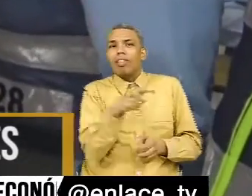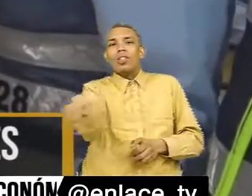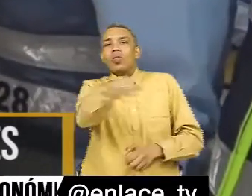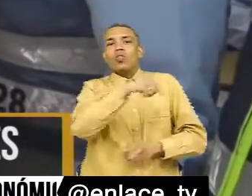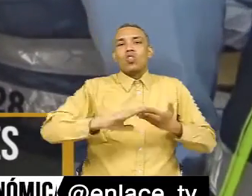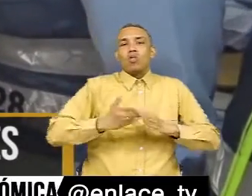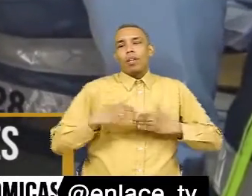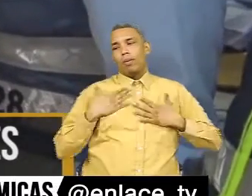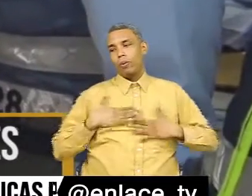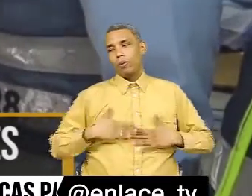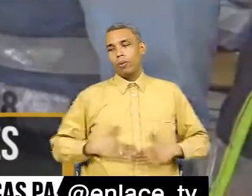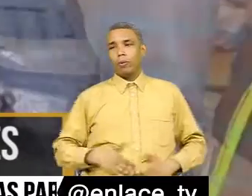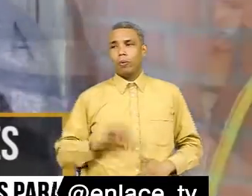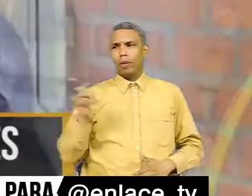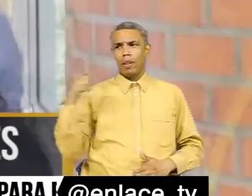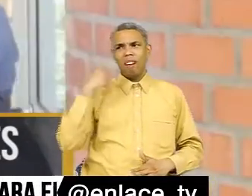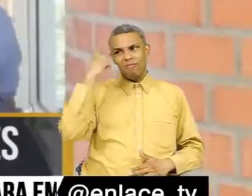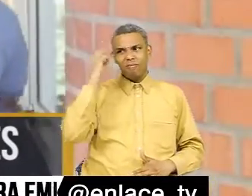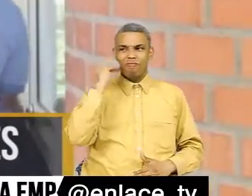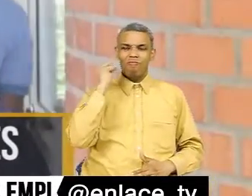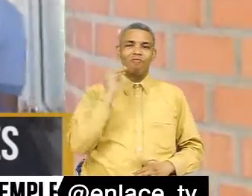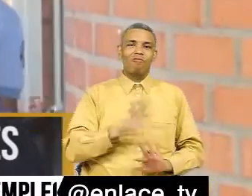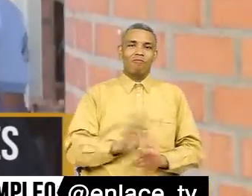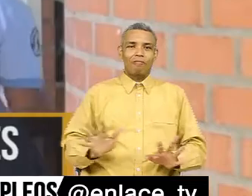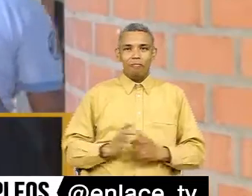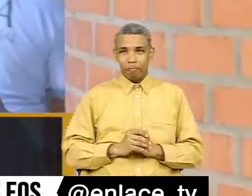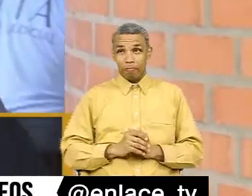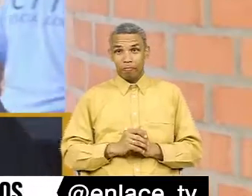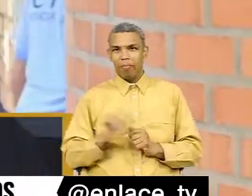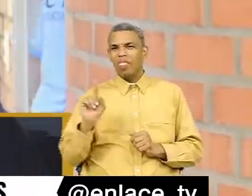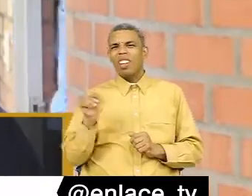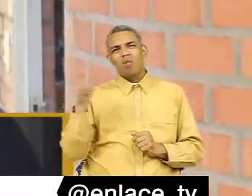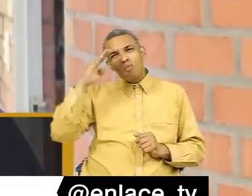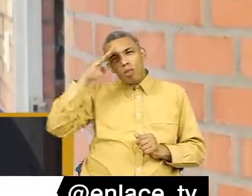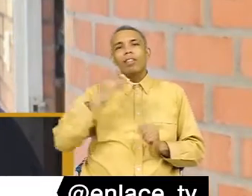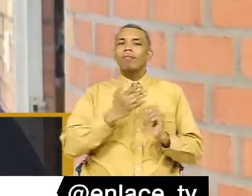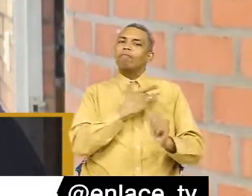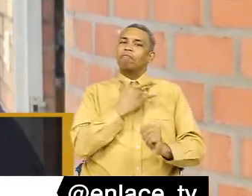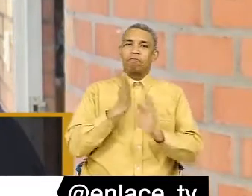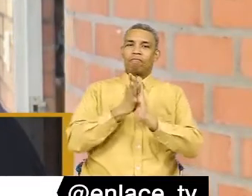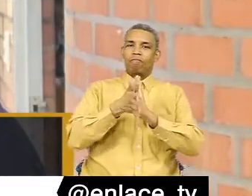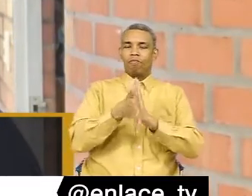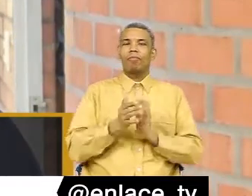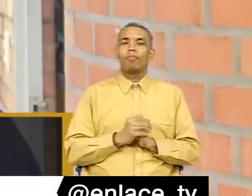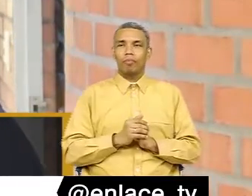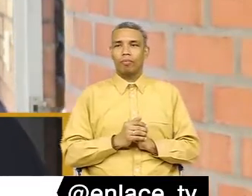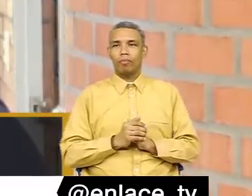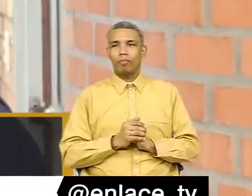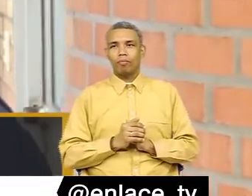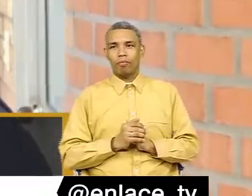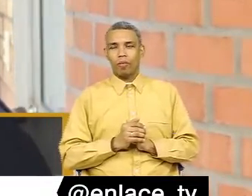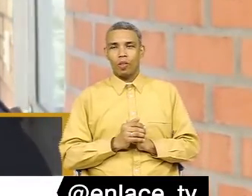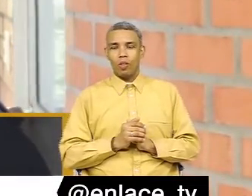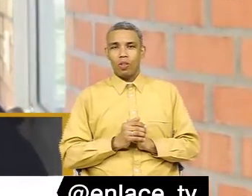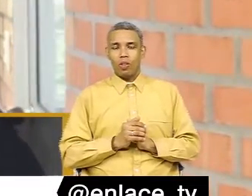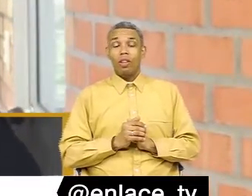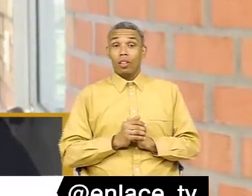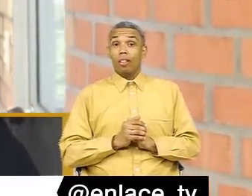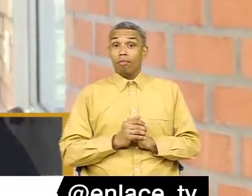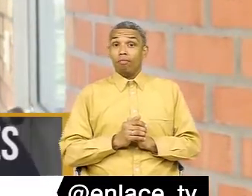capacitan ya tienen claro su uso. También debemos dejar muy claro que en los eventos de accidentes de tránsito